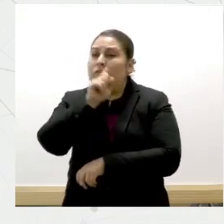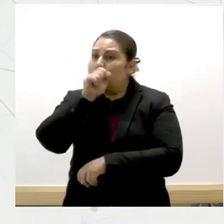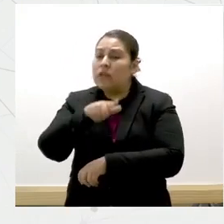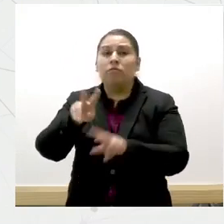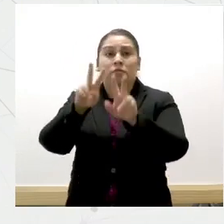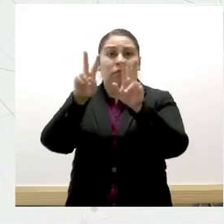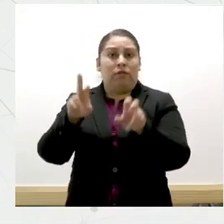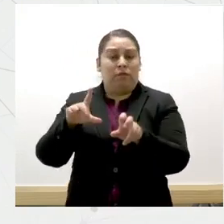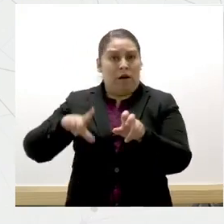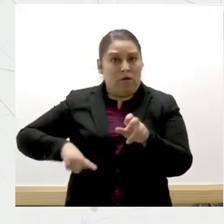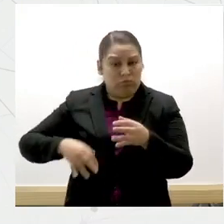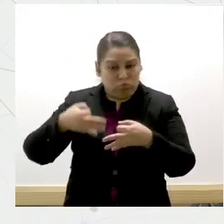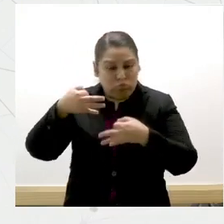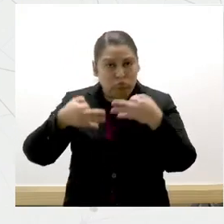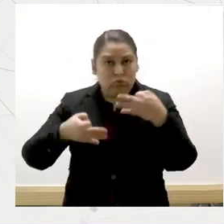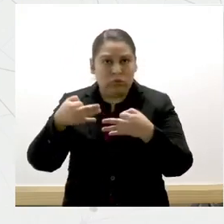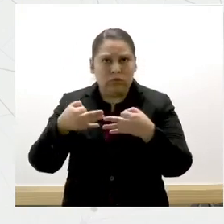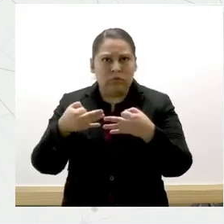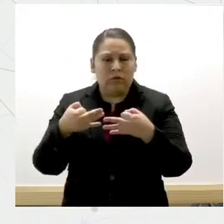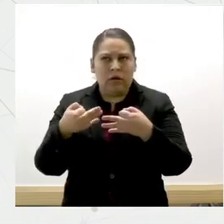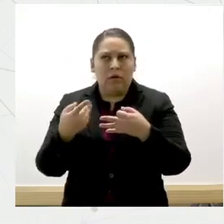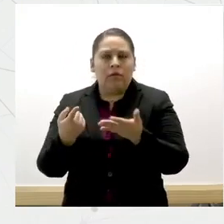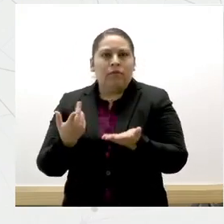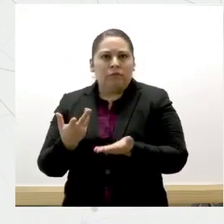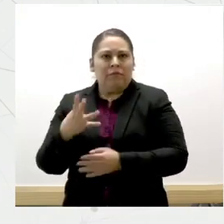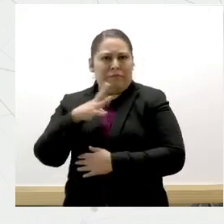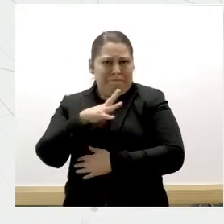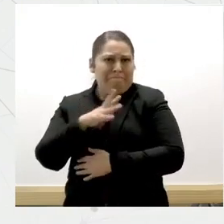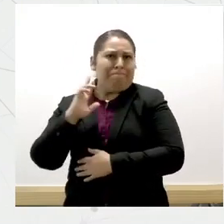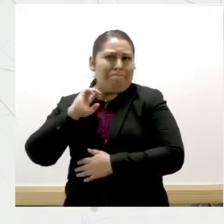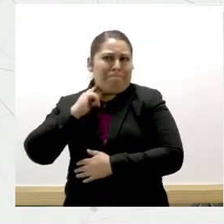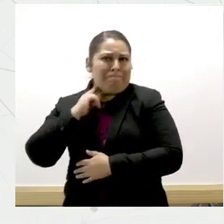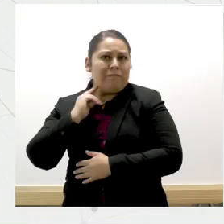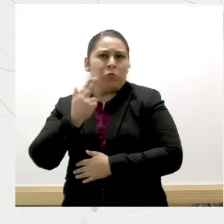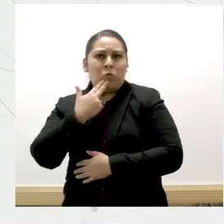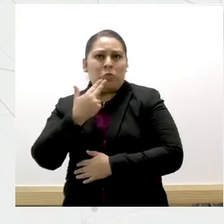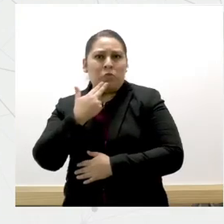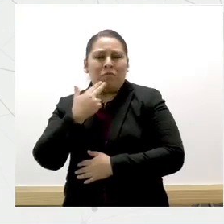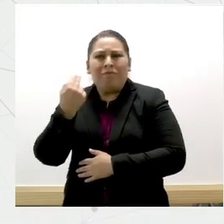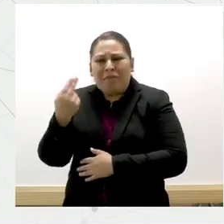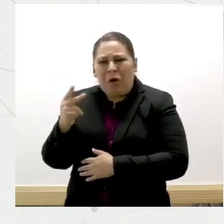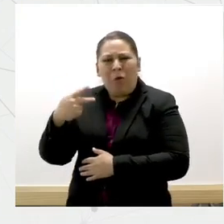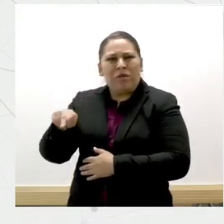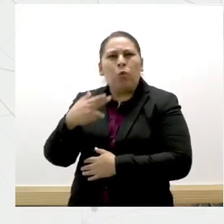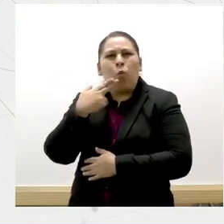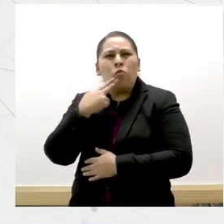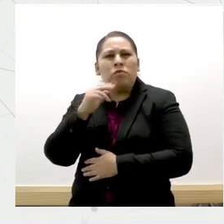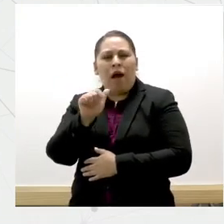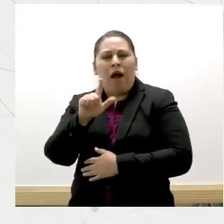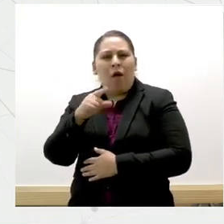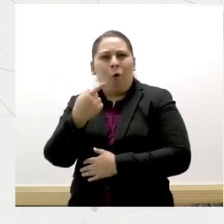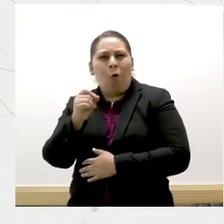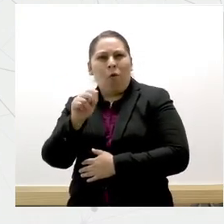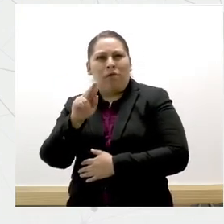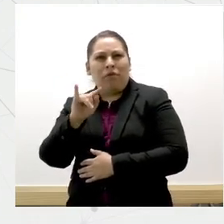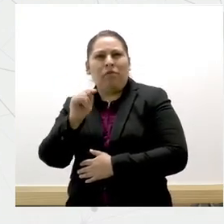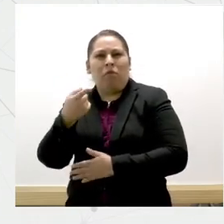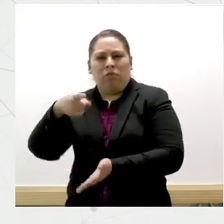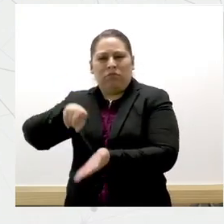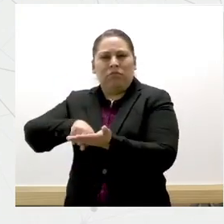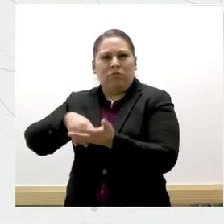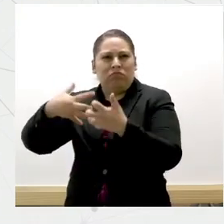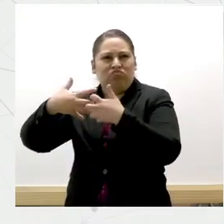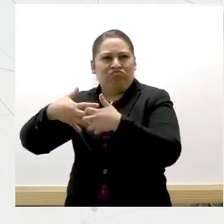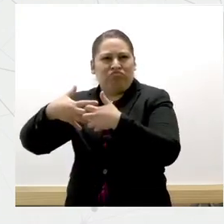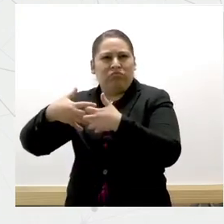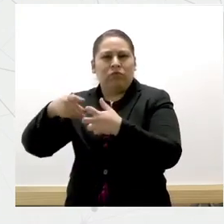Esos jueces robots que, aunque no son jueces robots, en realidad son algoritmos, ¿no?, que están funcionando en el marco de decisión de